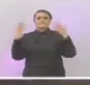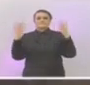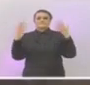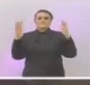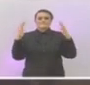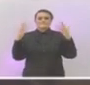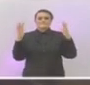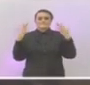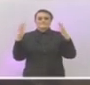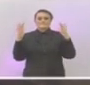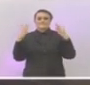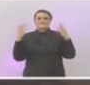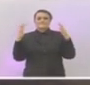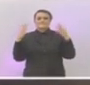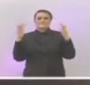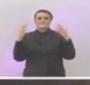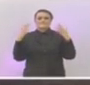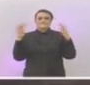¡Bravo!